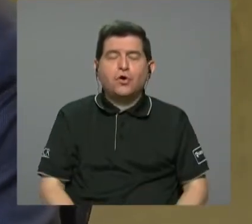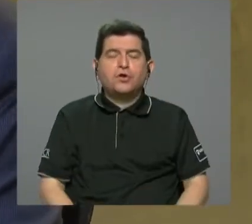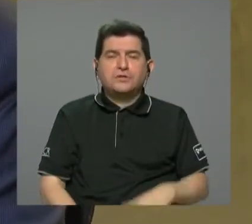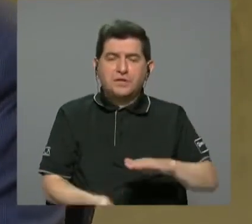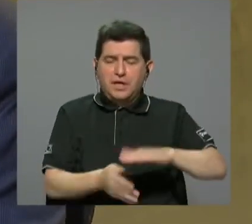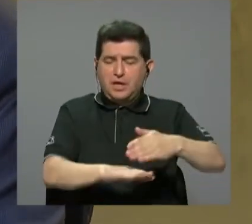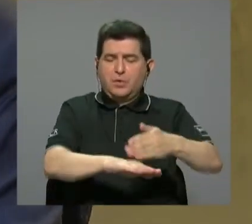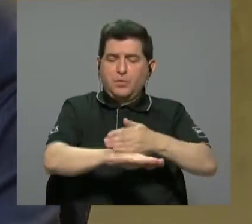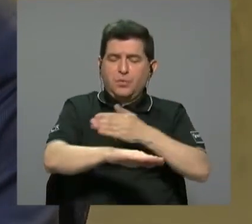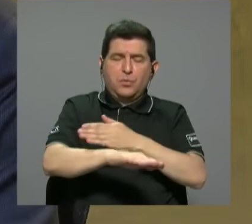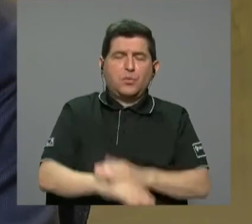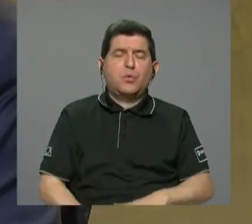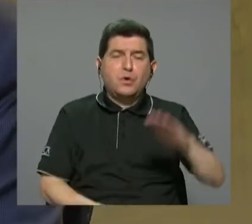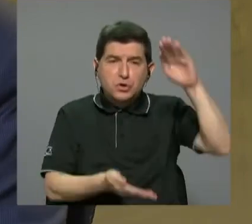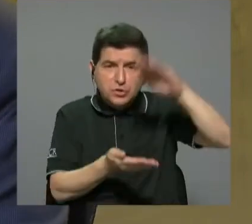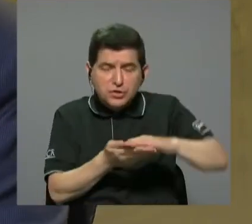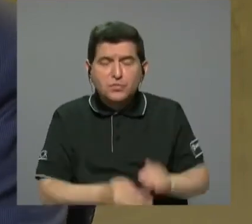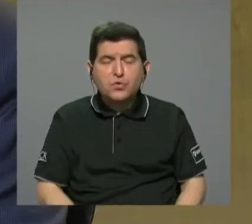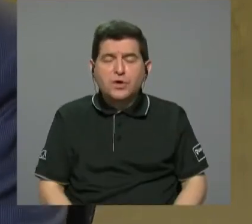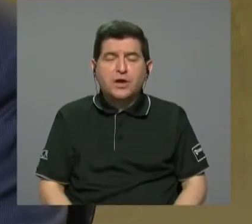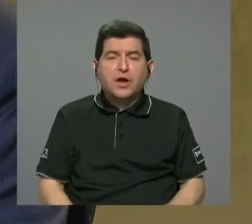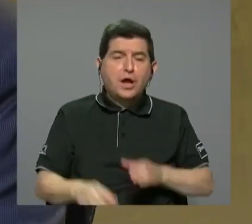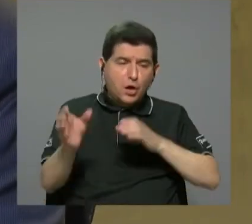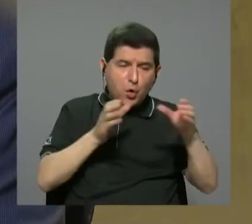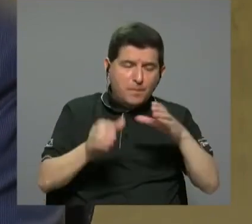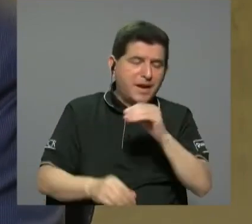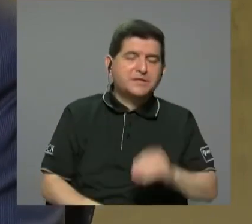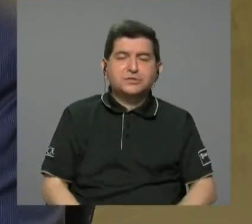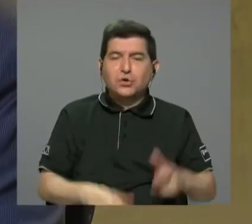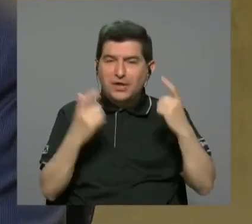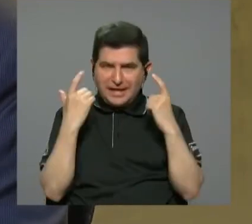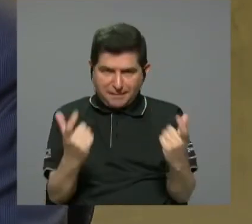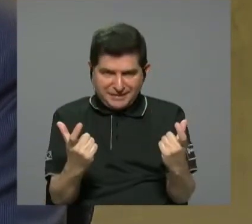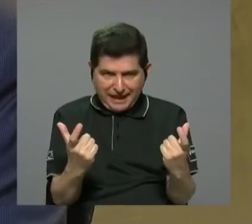reducción de flujos de comercio nuevamente, con reducción de flujos de capital,